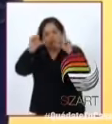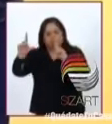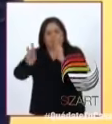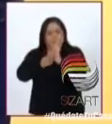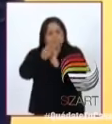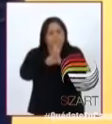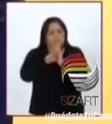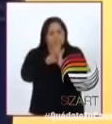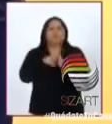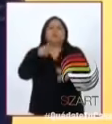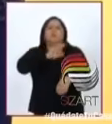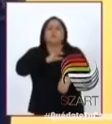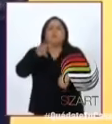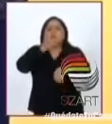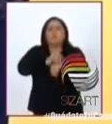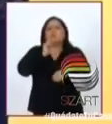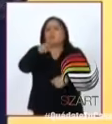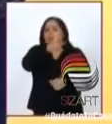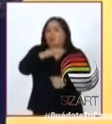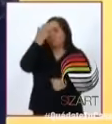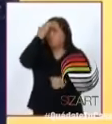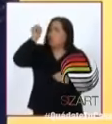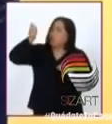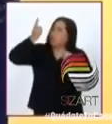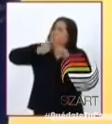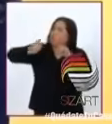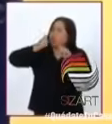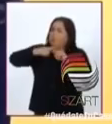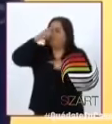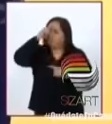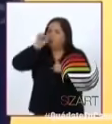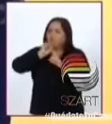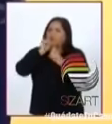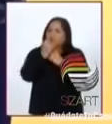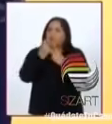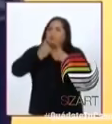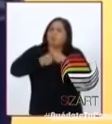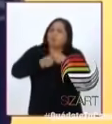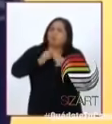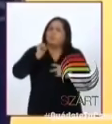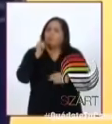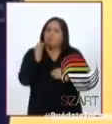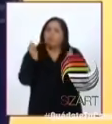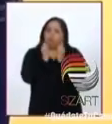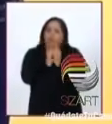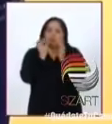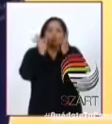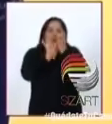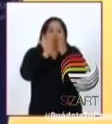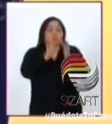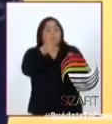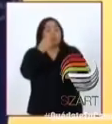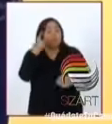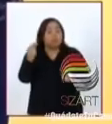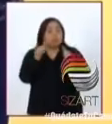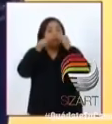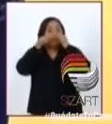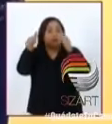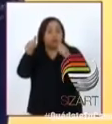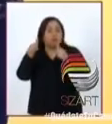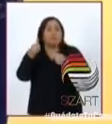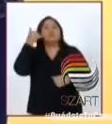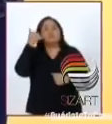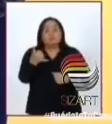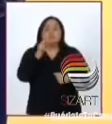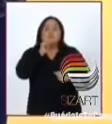el cual les permitirá conocer algunas formas para solucionar operaciones con decimales. Pongan atención a los ejercicios